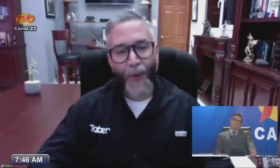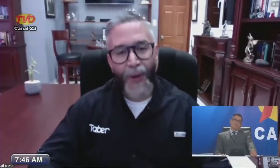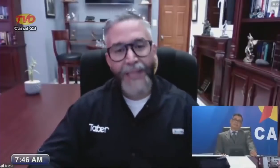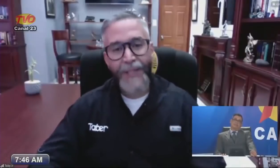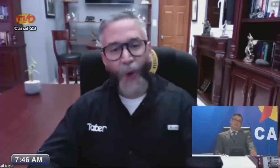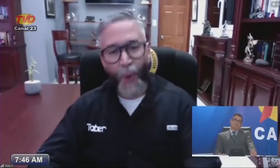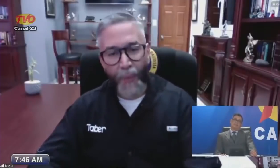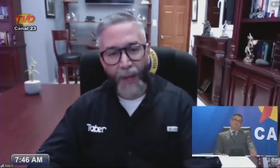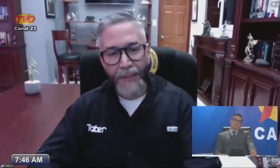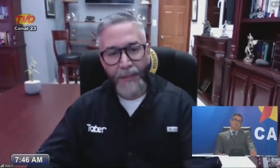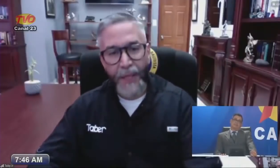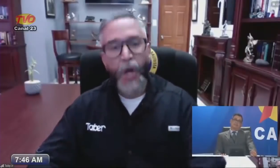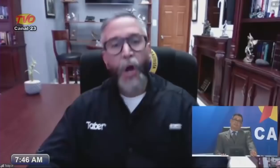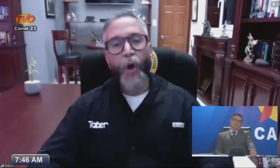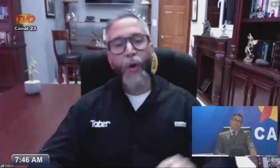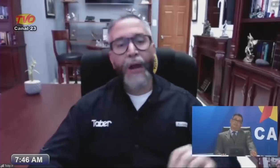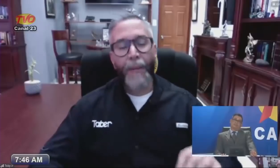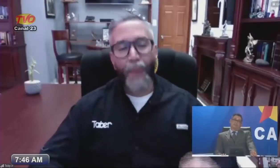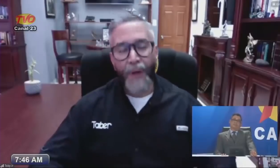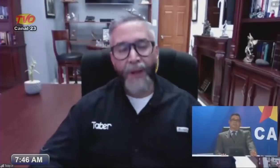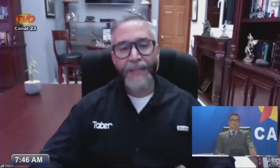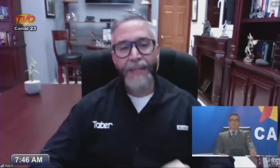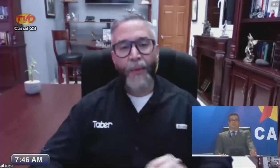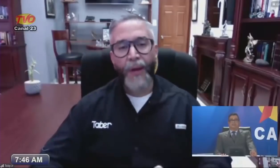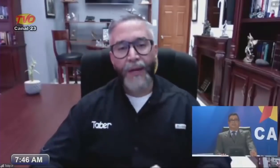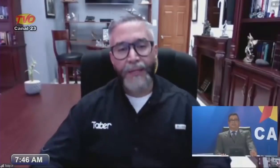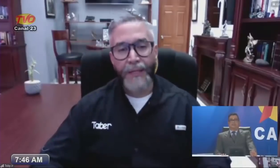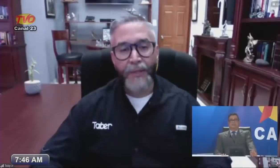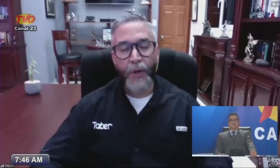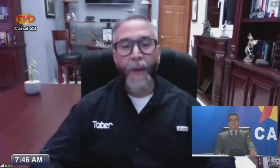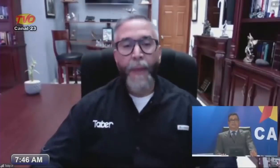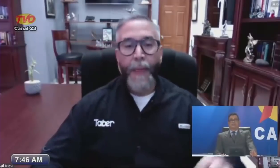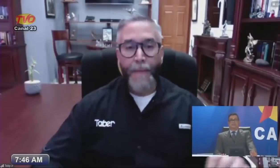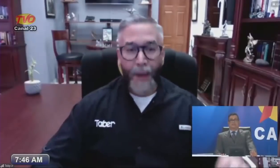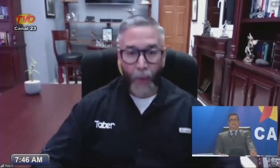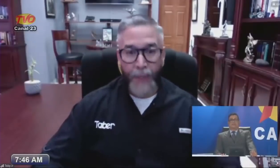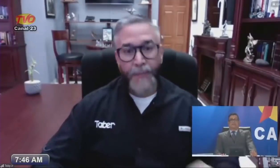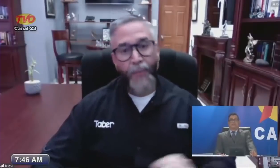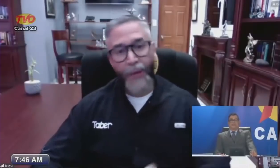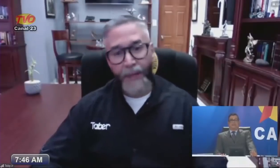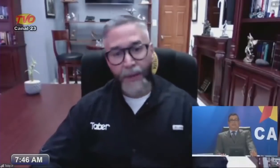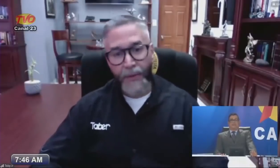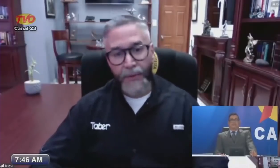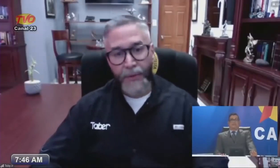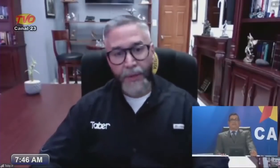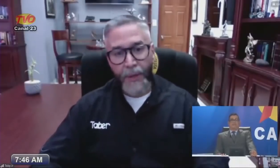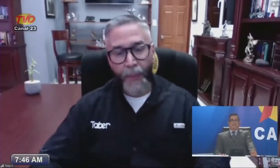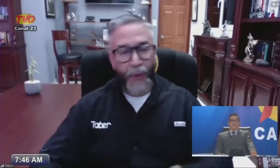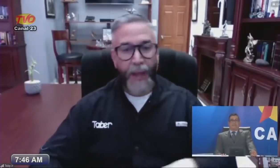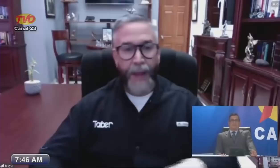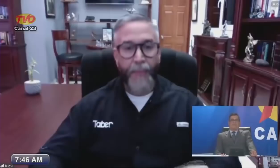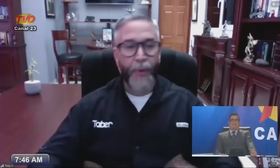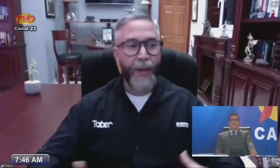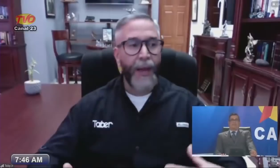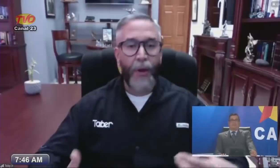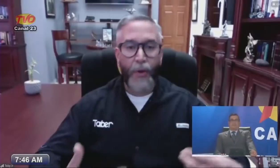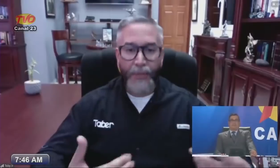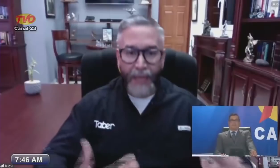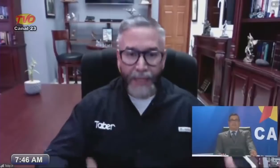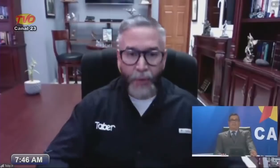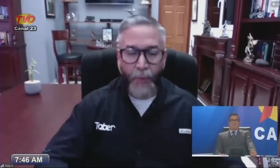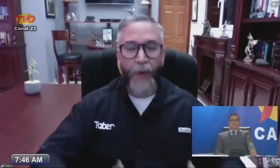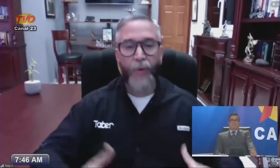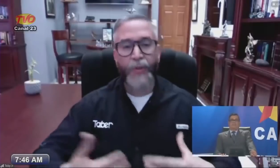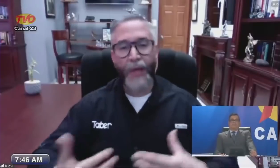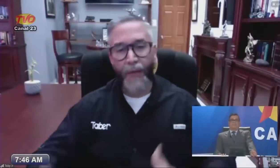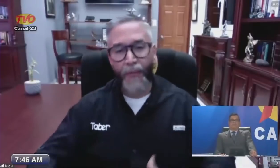mejores hombres lo que la política salvadoreña necesita son mejores políticos porque porque los